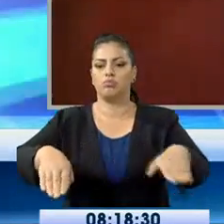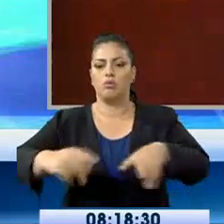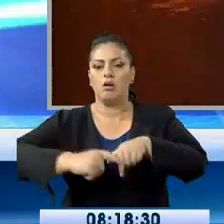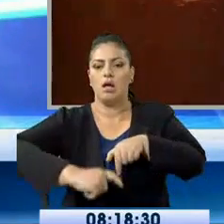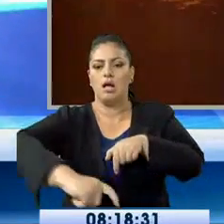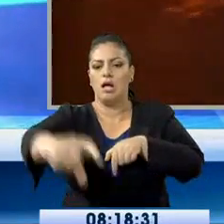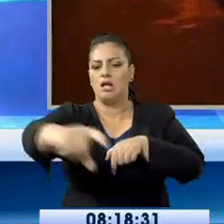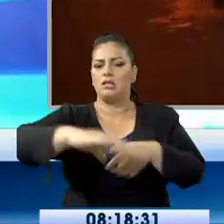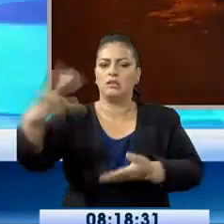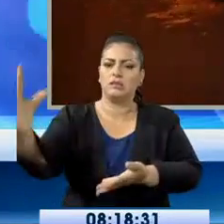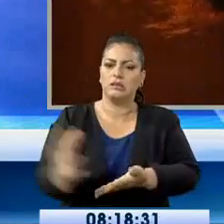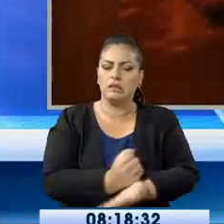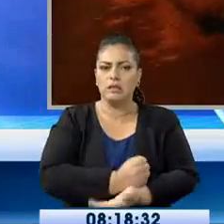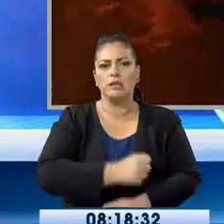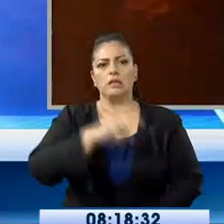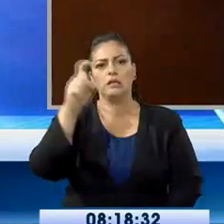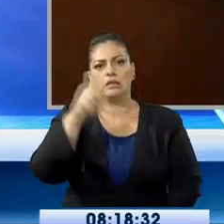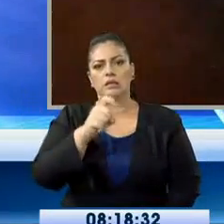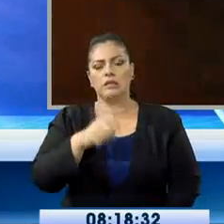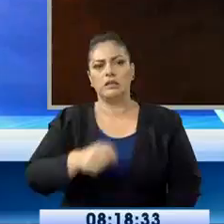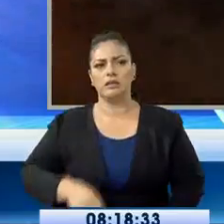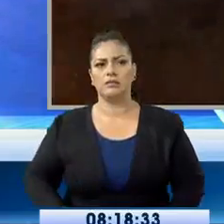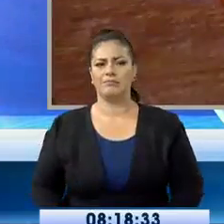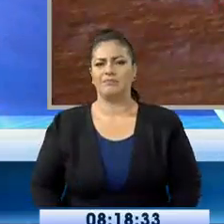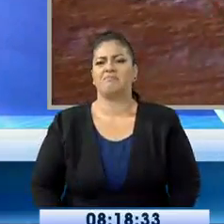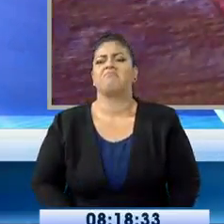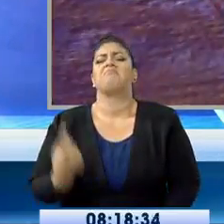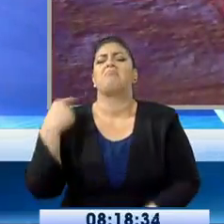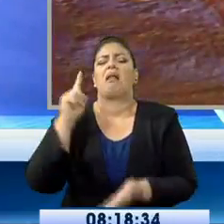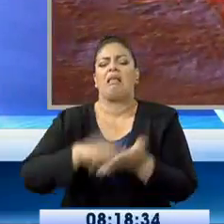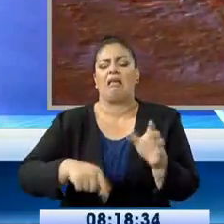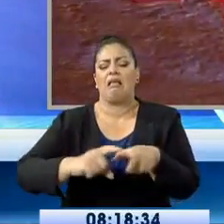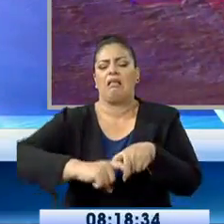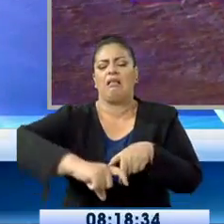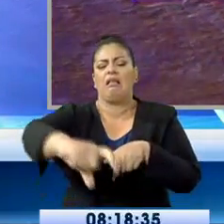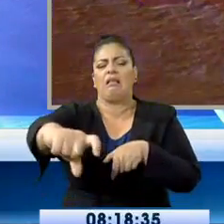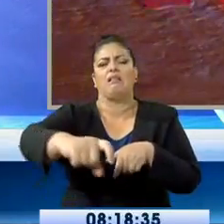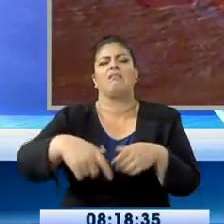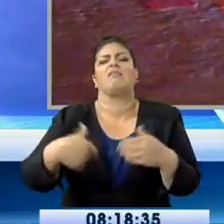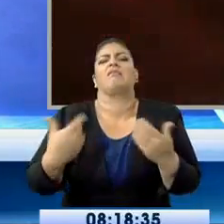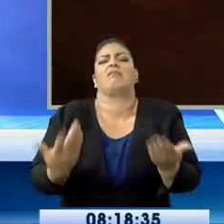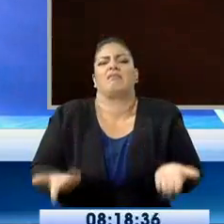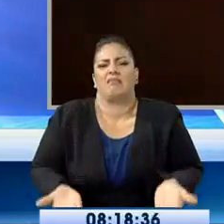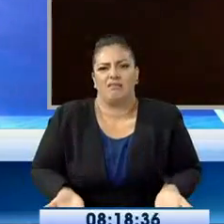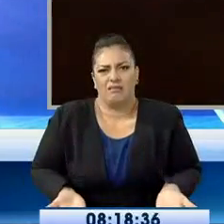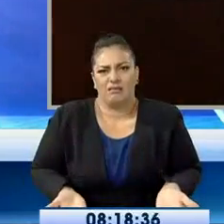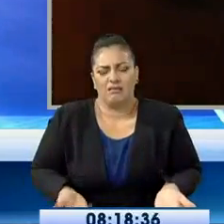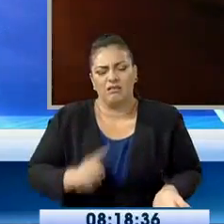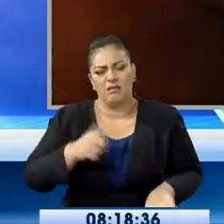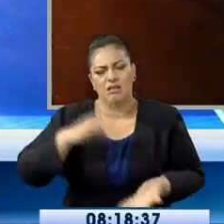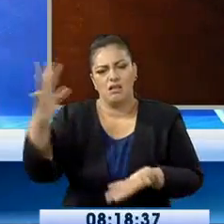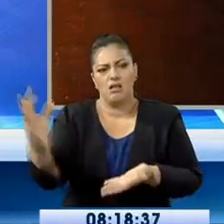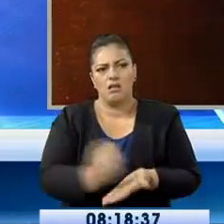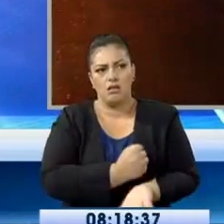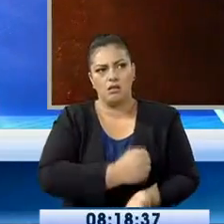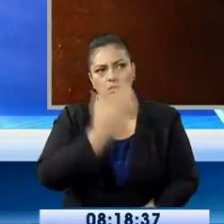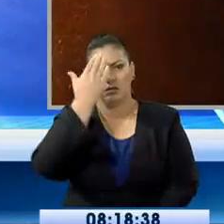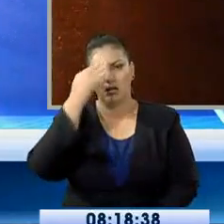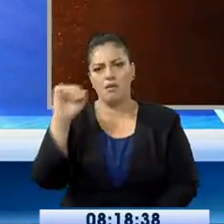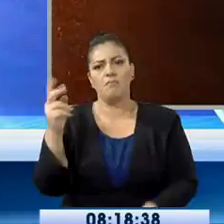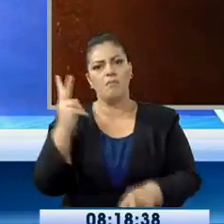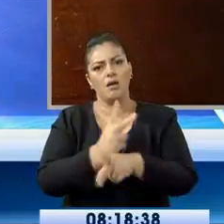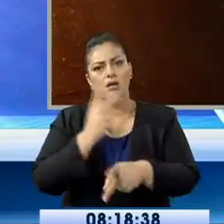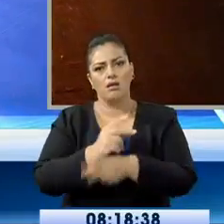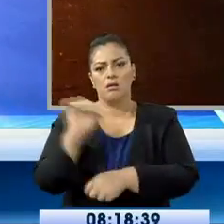de vía o de carril, perdón, que no sirven ni de alcahuetes, para nada. solo para destruir carros y causar